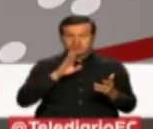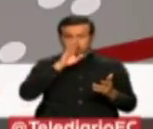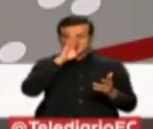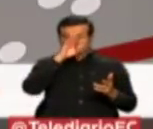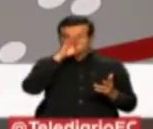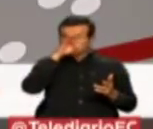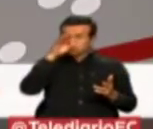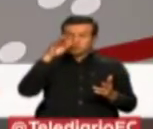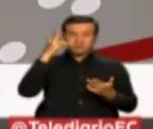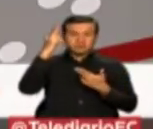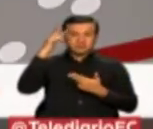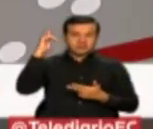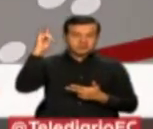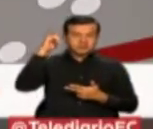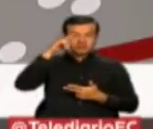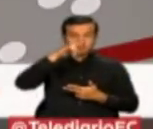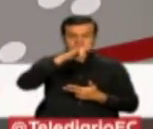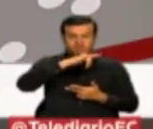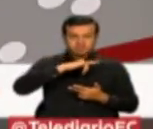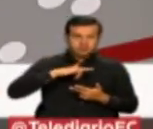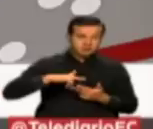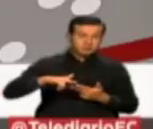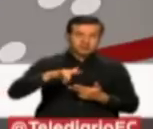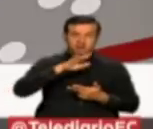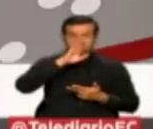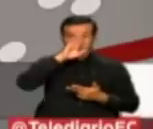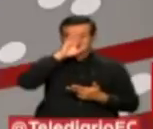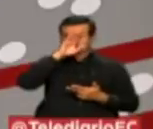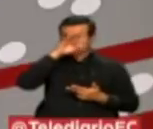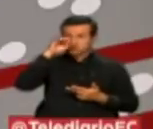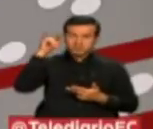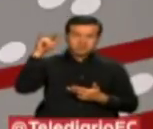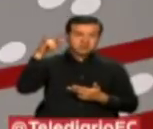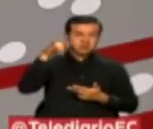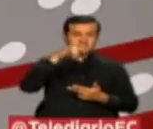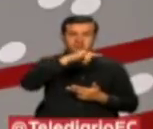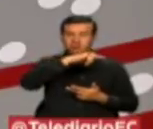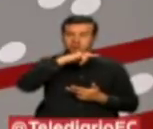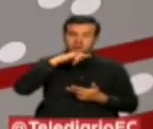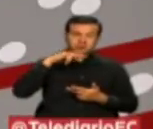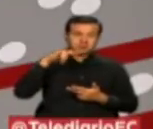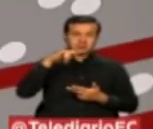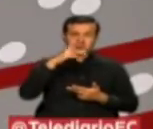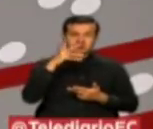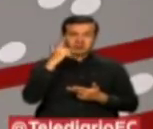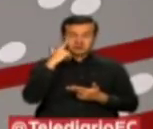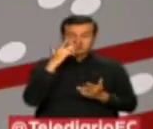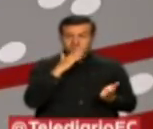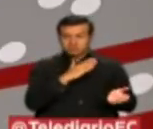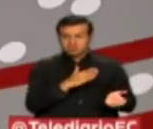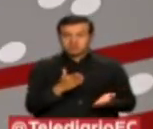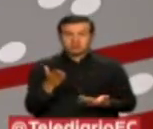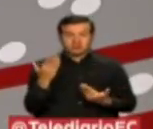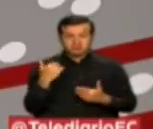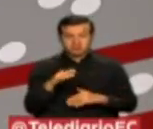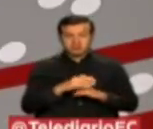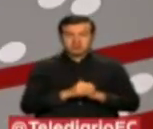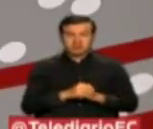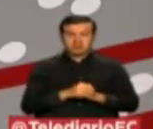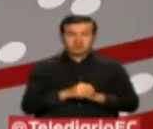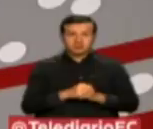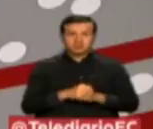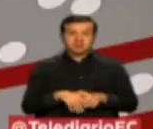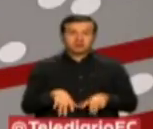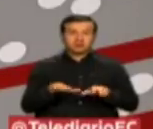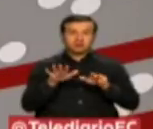vuelos constantes con los aviones caza que tiene, que son diseñados para el efecto, vuelos de 8 a